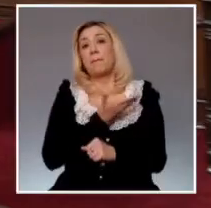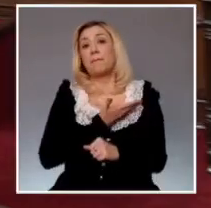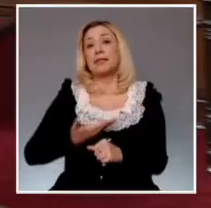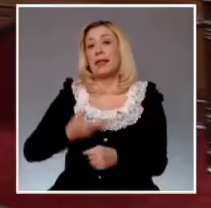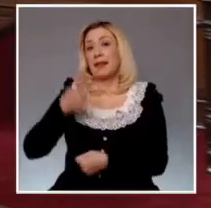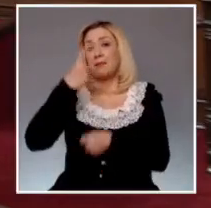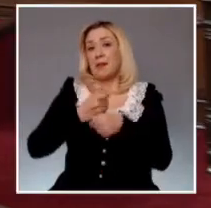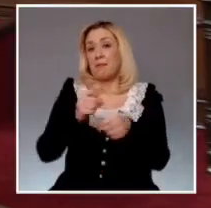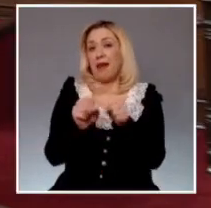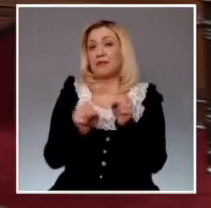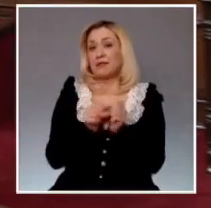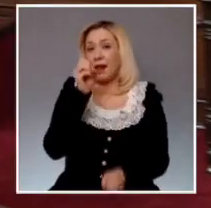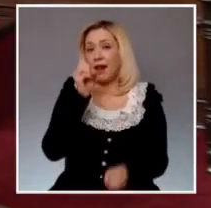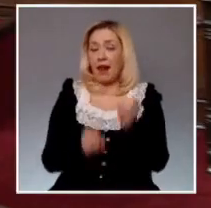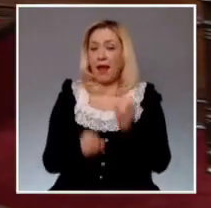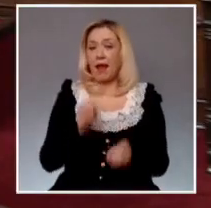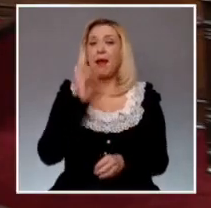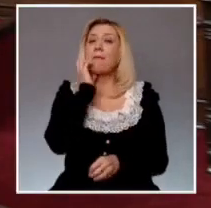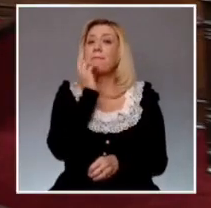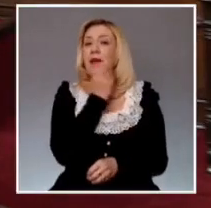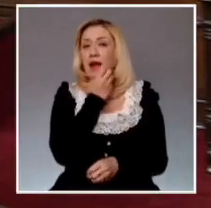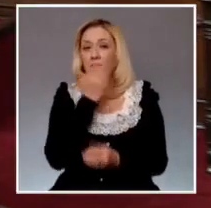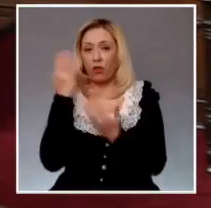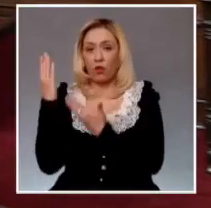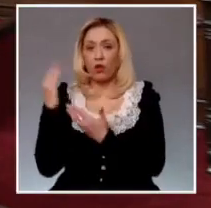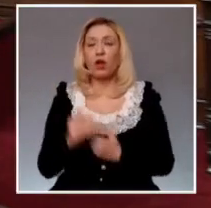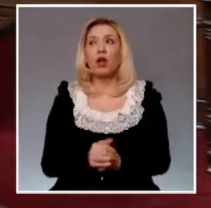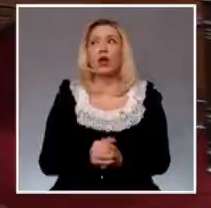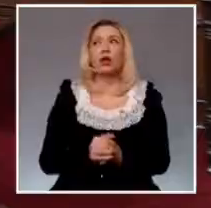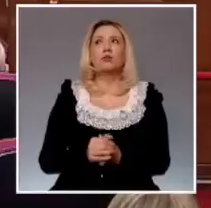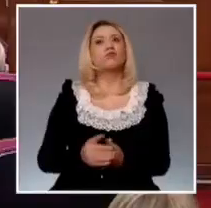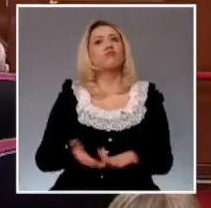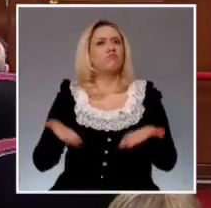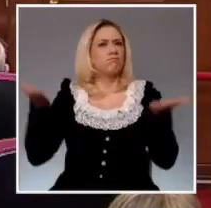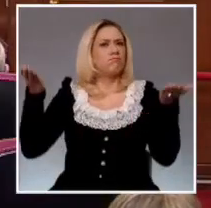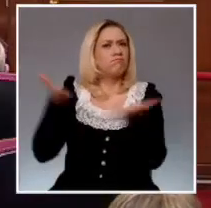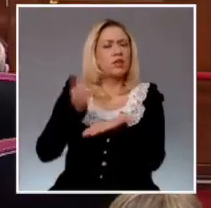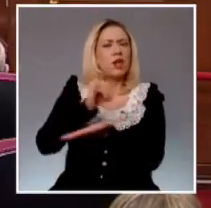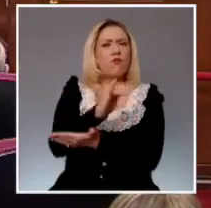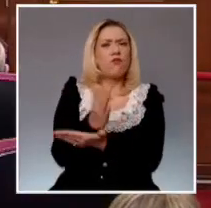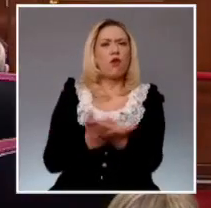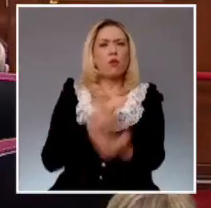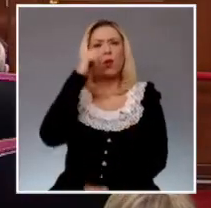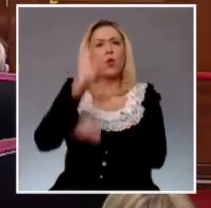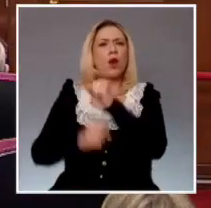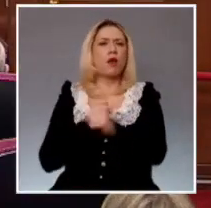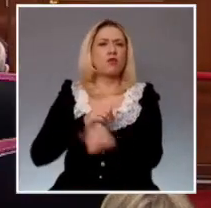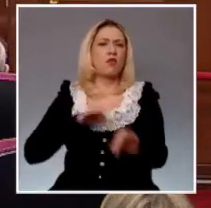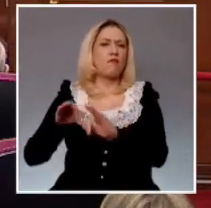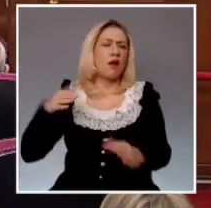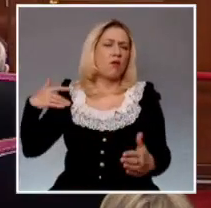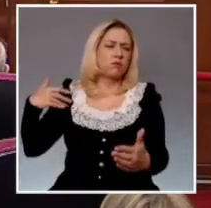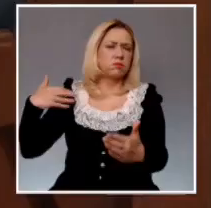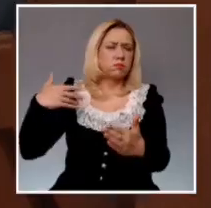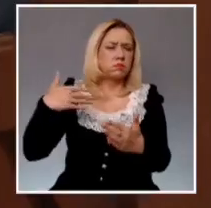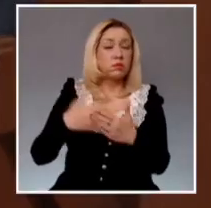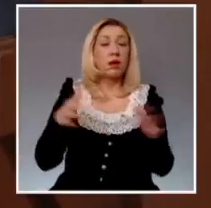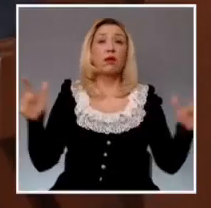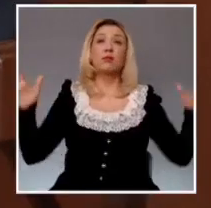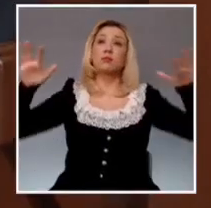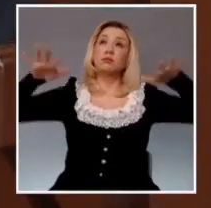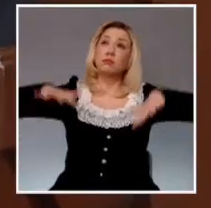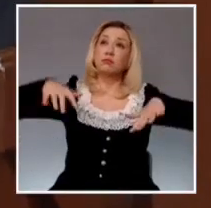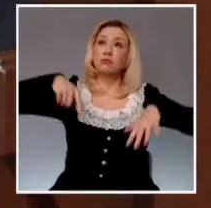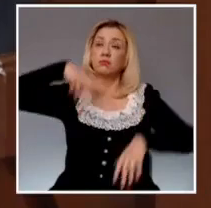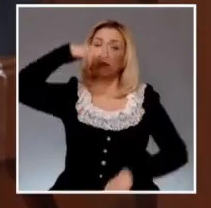Corte, Jorge Mario Pardo Rebolledo, presentó su informe anual de labores ante el Pleno del Tribunal Constitucional de México. Resaltó